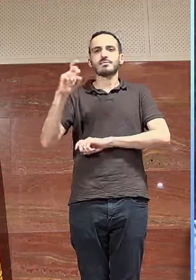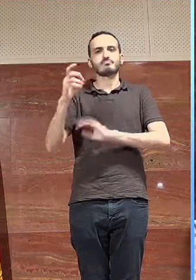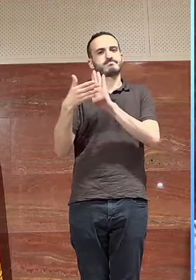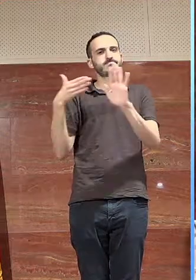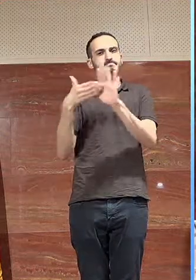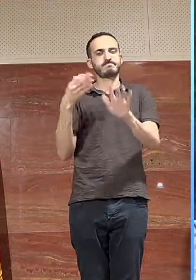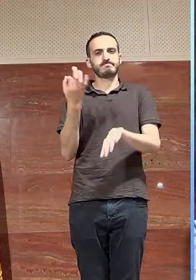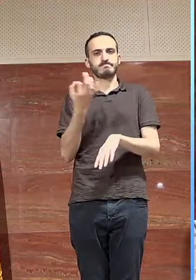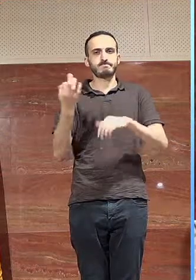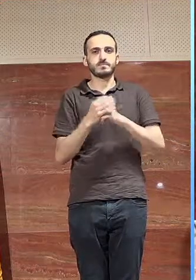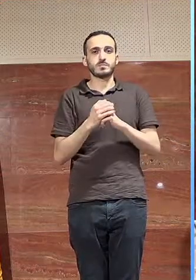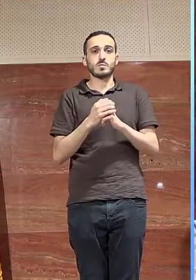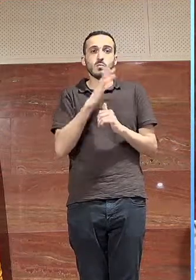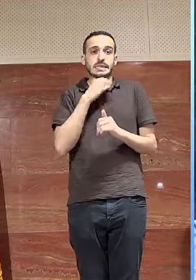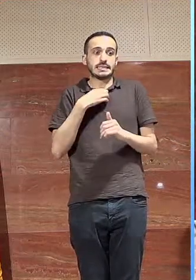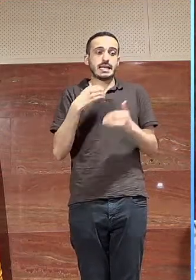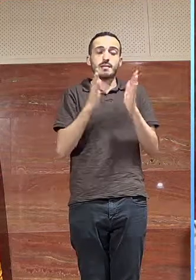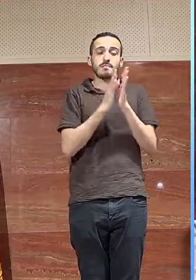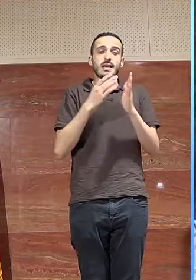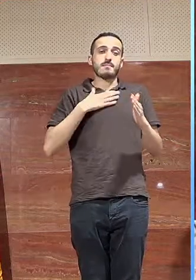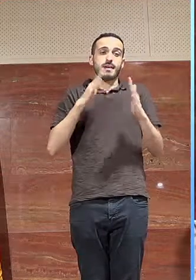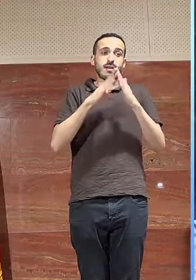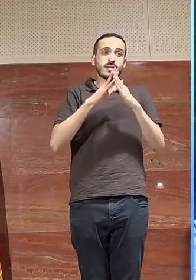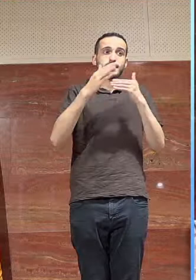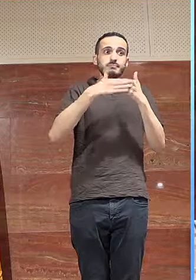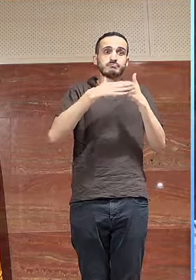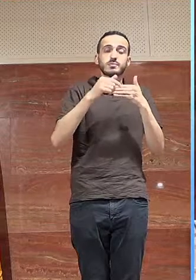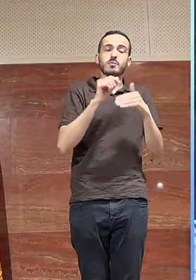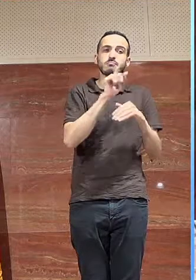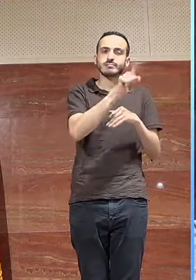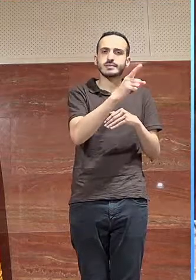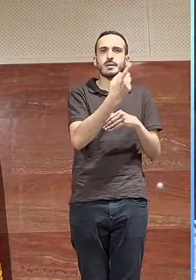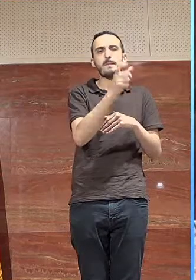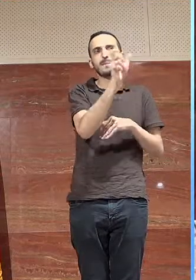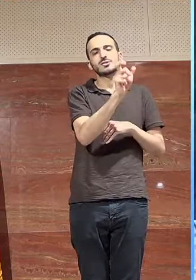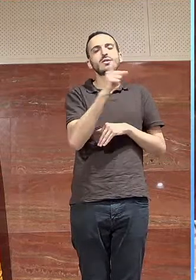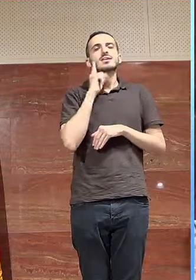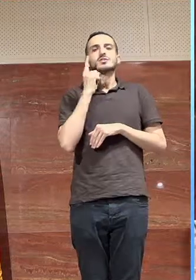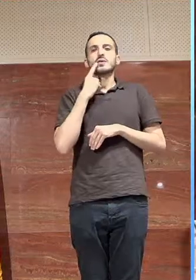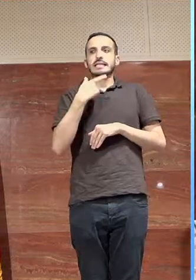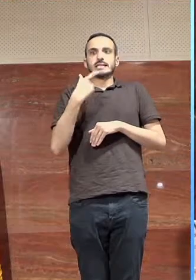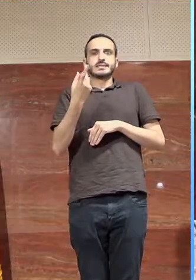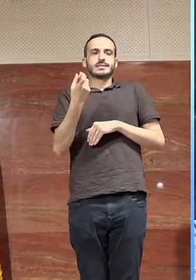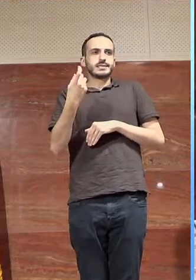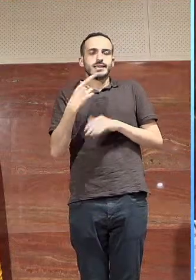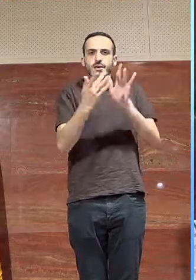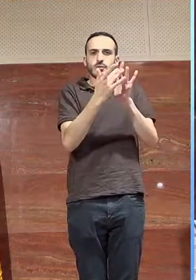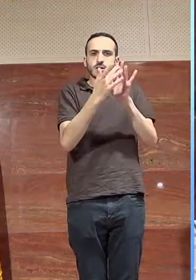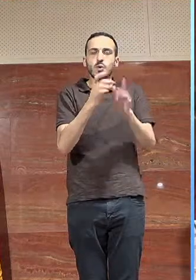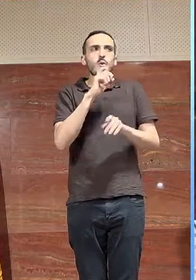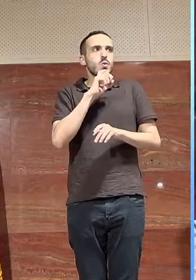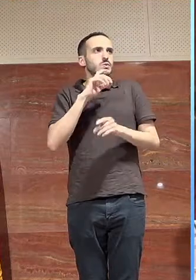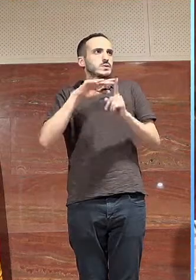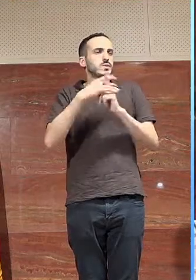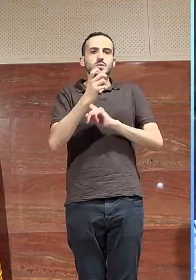que depender de que algún vecino se acuerde de que en el tercero vive una persona sorda y que hay que avisarla o pasarla a recoger, pues en caso de emergencia